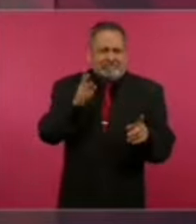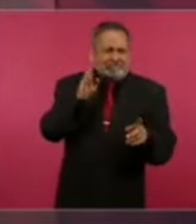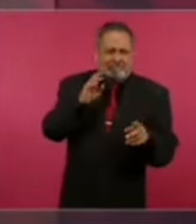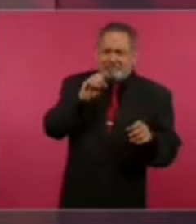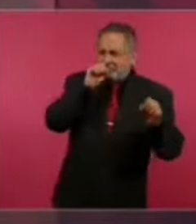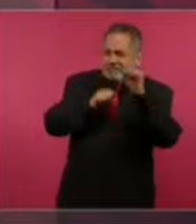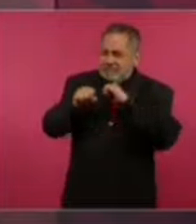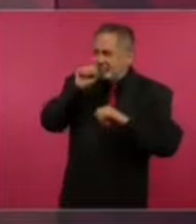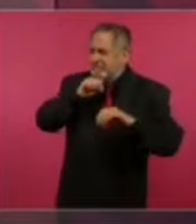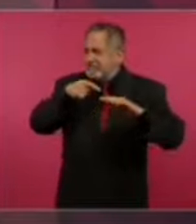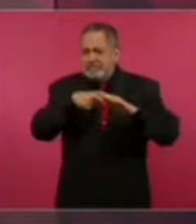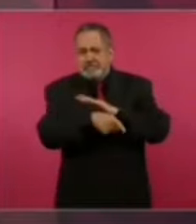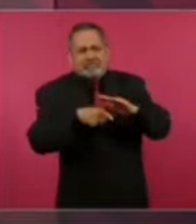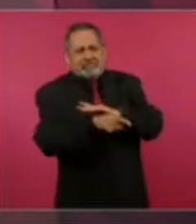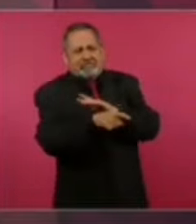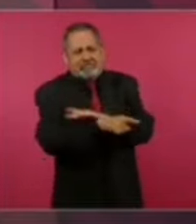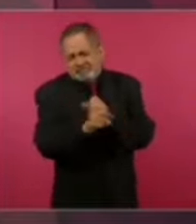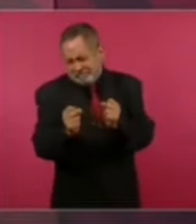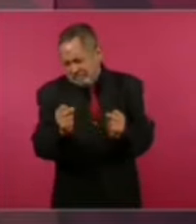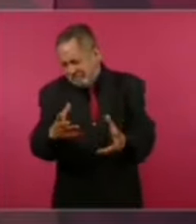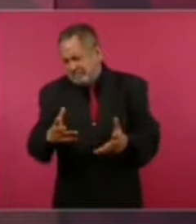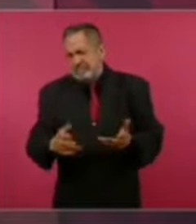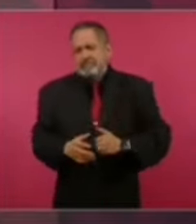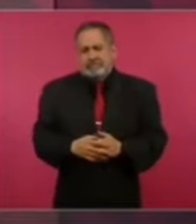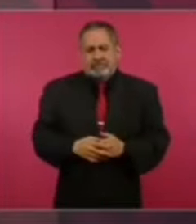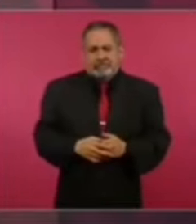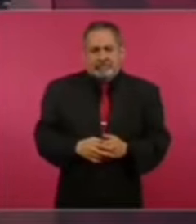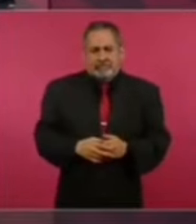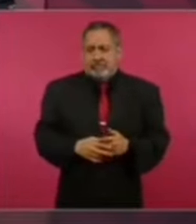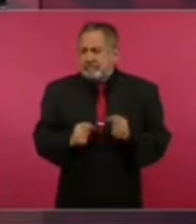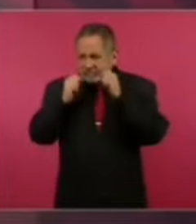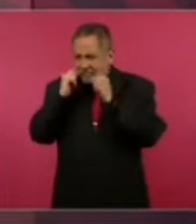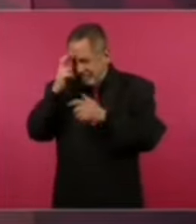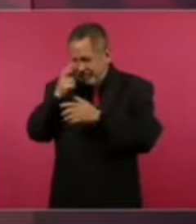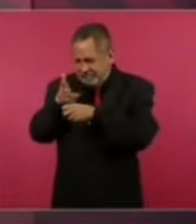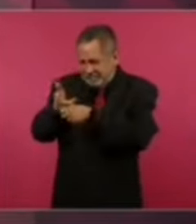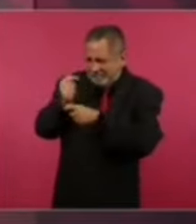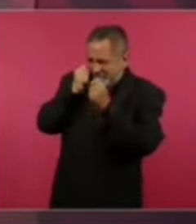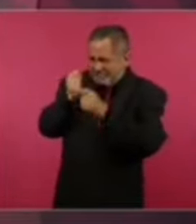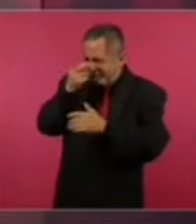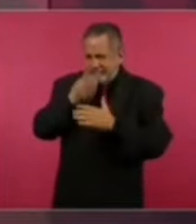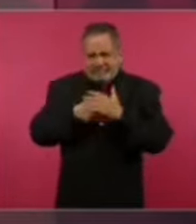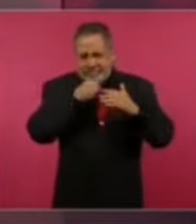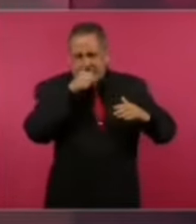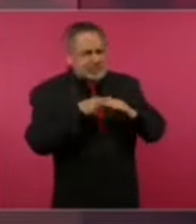ni respetan jerarquías.